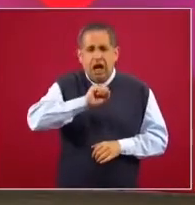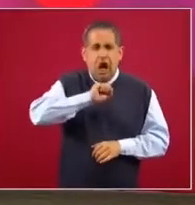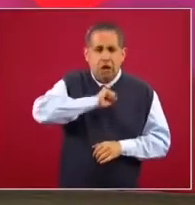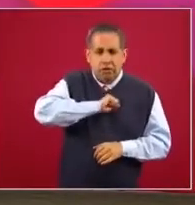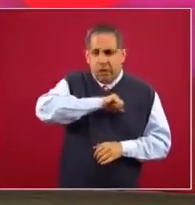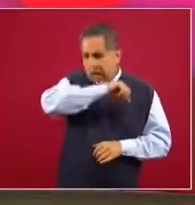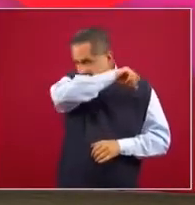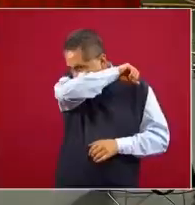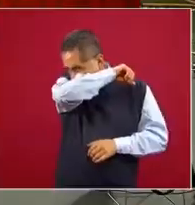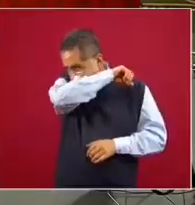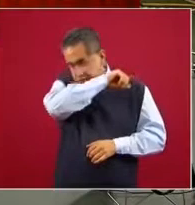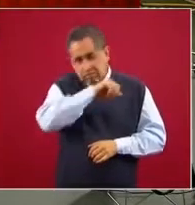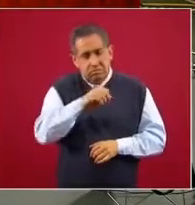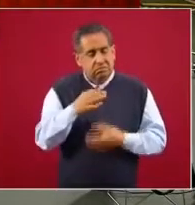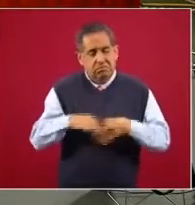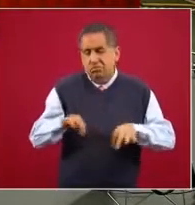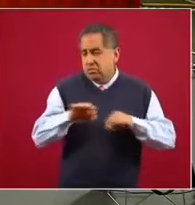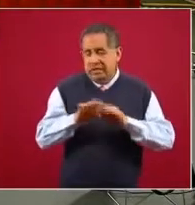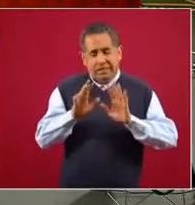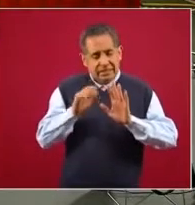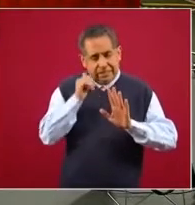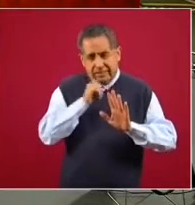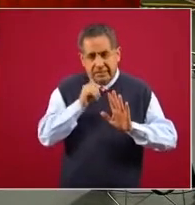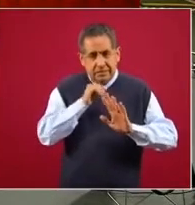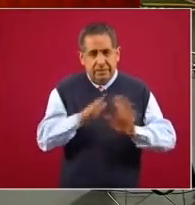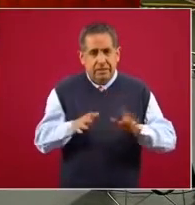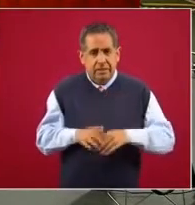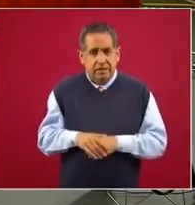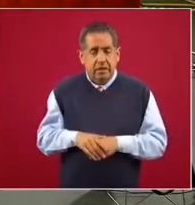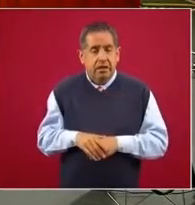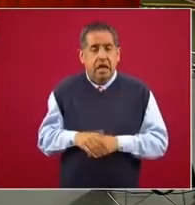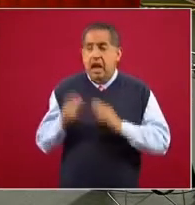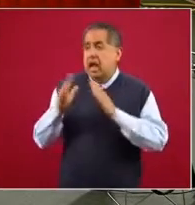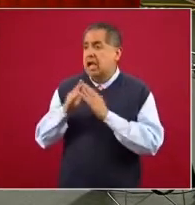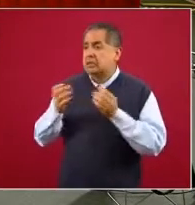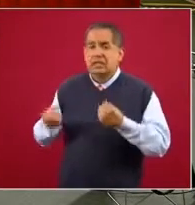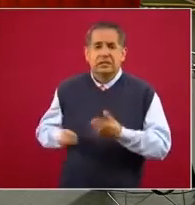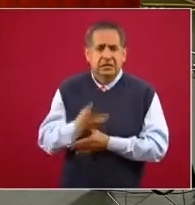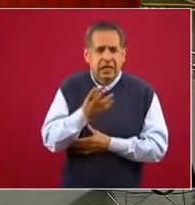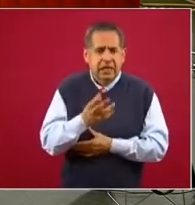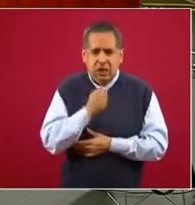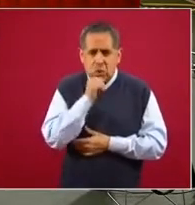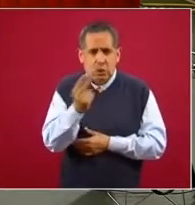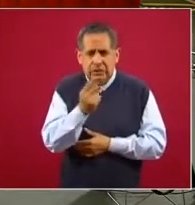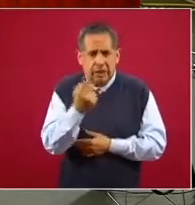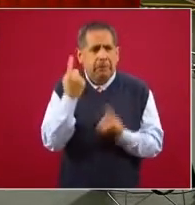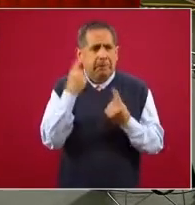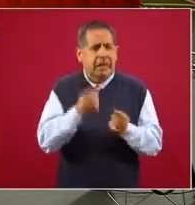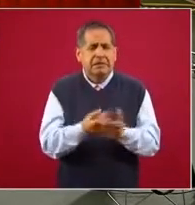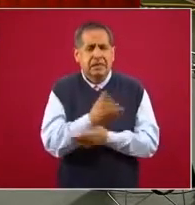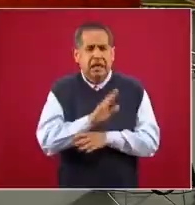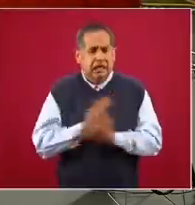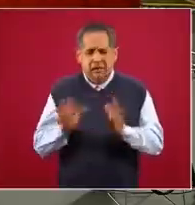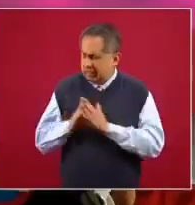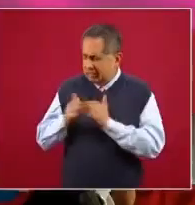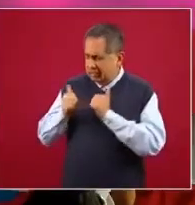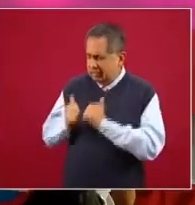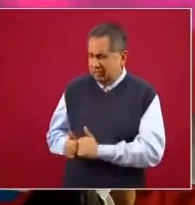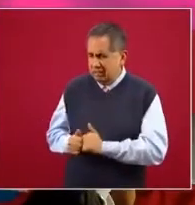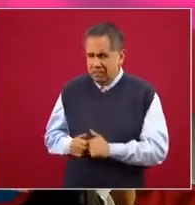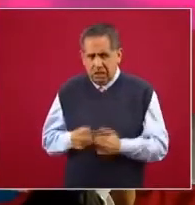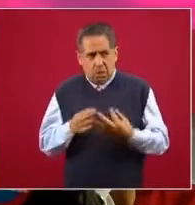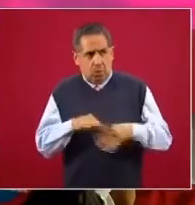interior del codo, ¿sí? No salir si no es necesario, si no pertenecen a